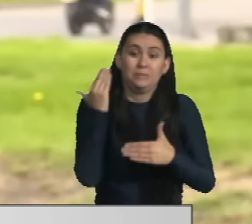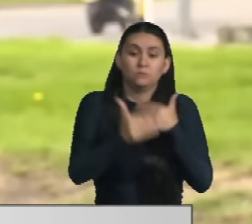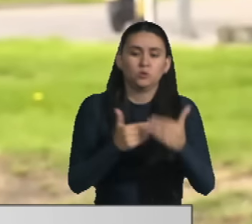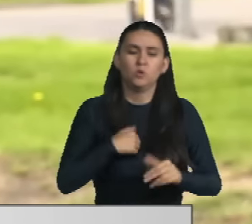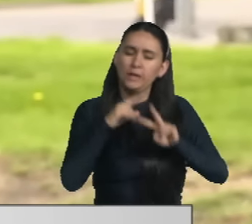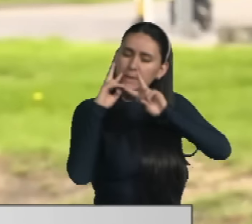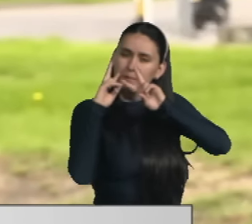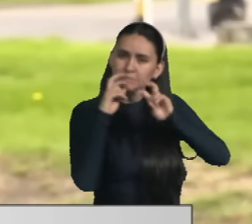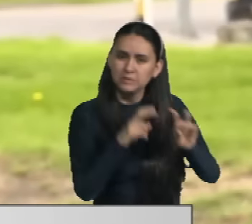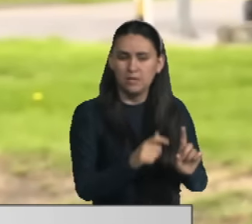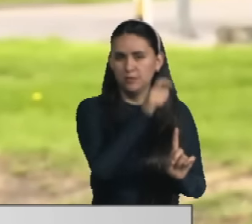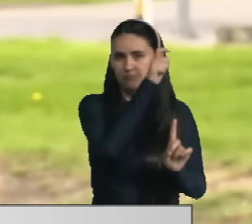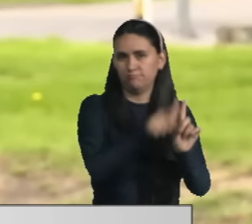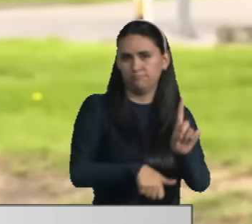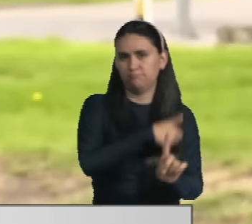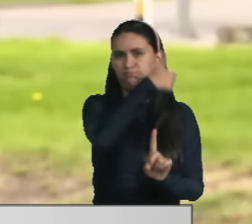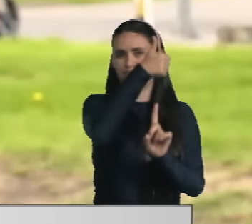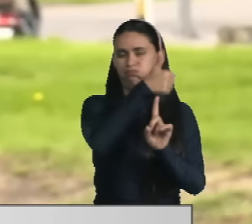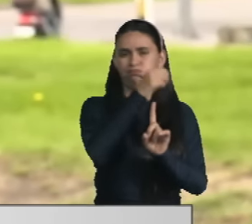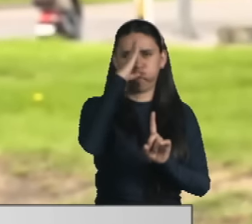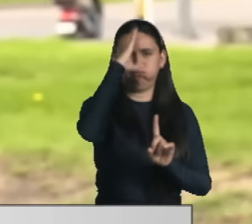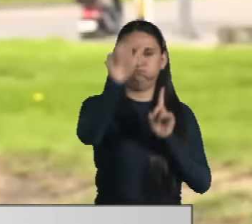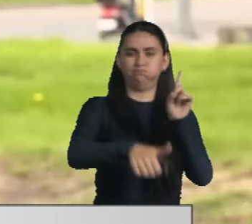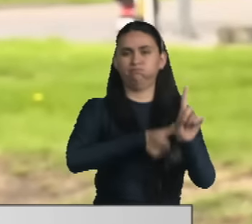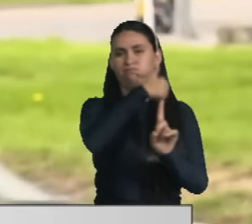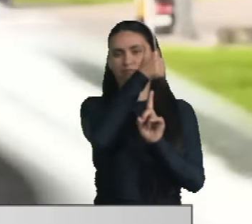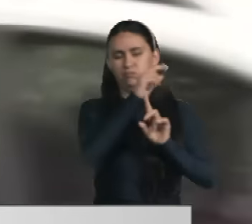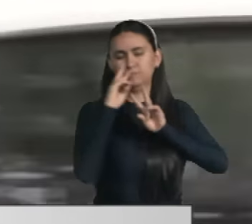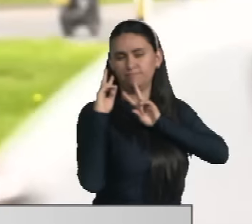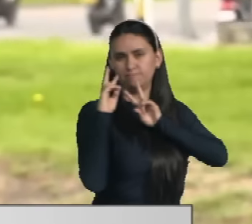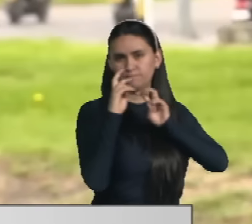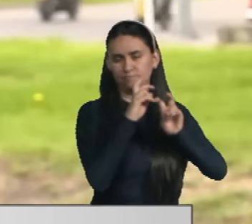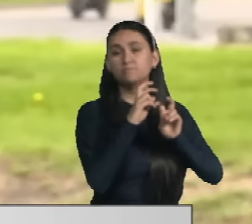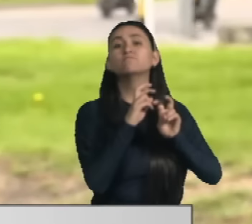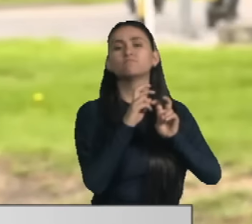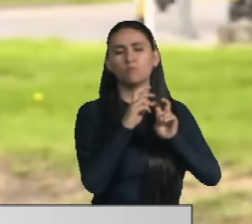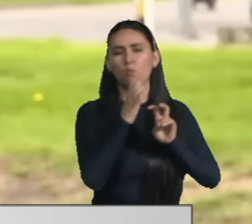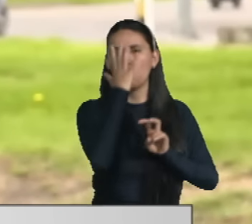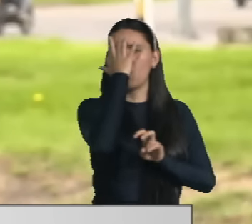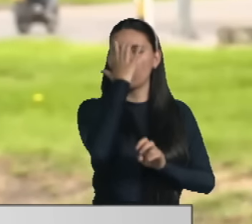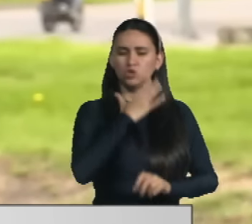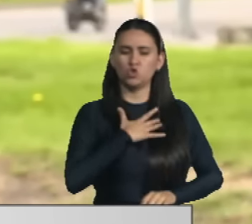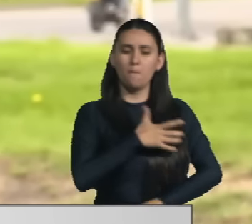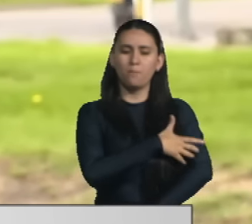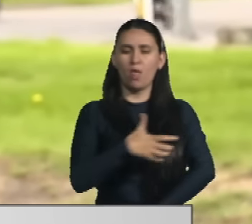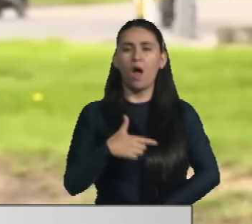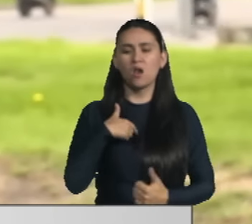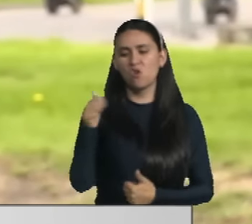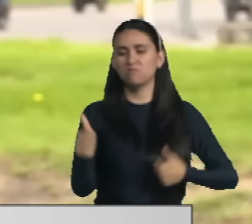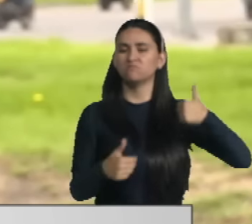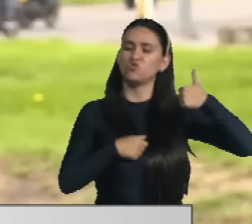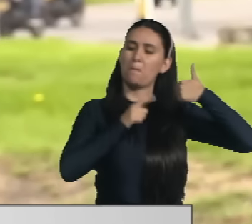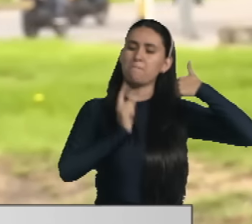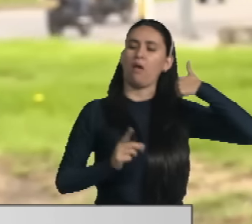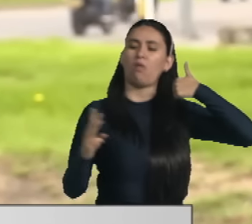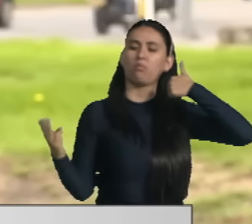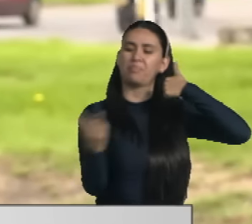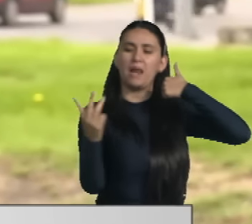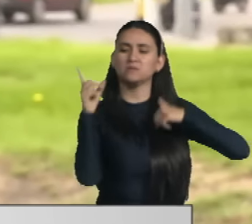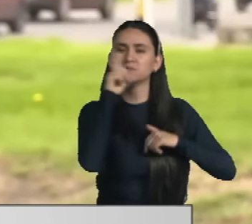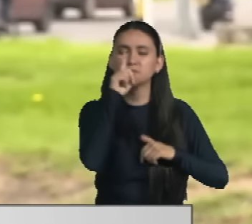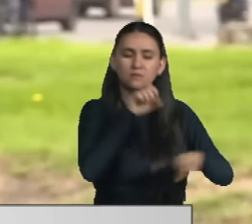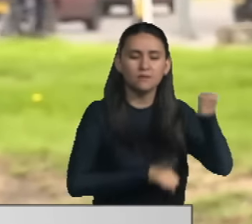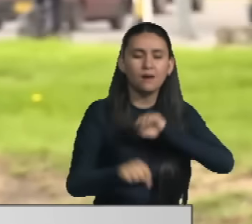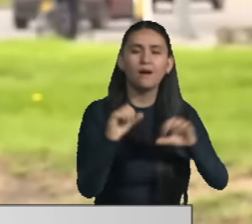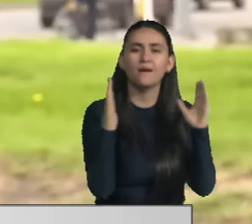también sobre este, contra este general alto oficial del ejército por poner, obligar a estos tres soldados rasos a realizar los